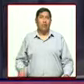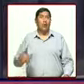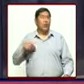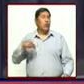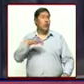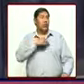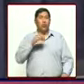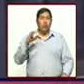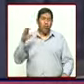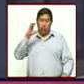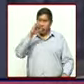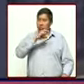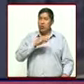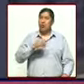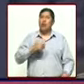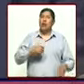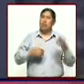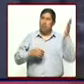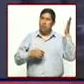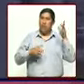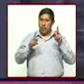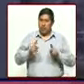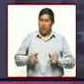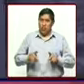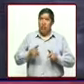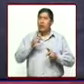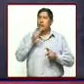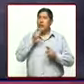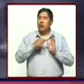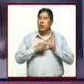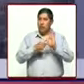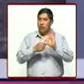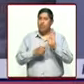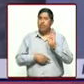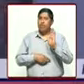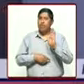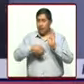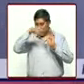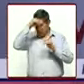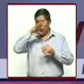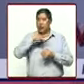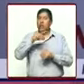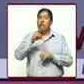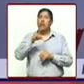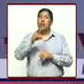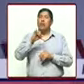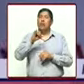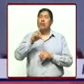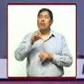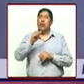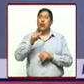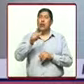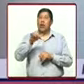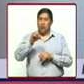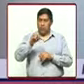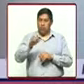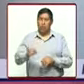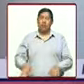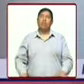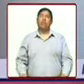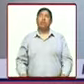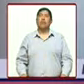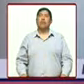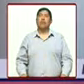Estamos en busca de esta persona a la cual estoy enfocando, que es el señor Vidalio Mamani Díaz.